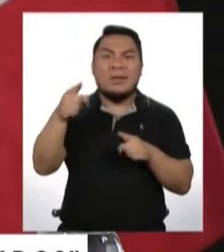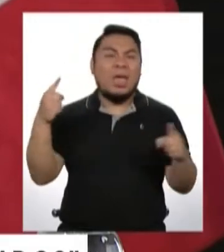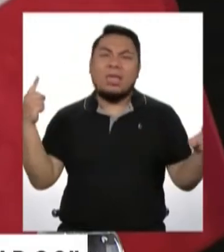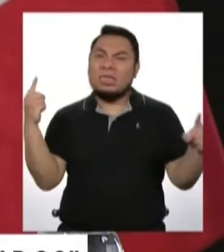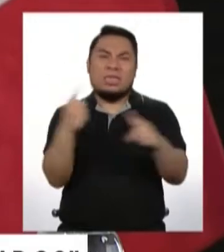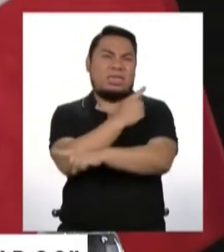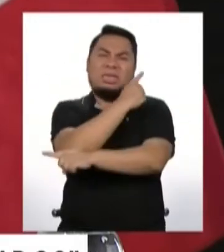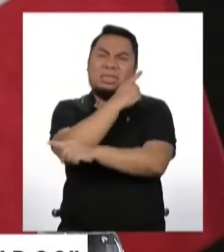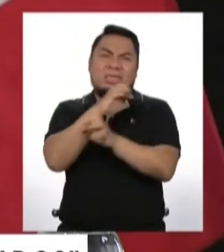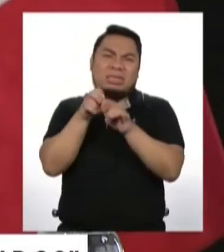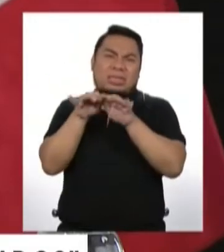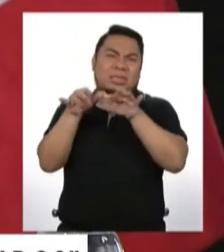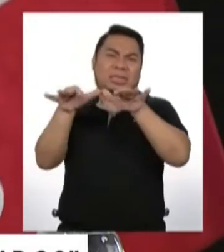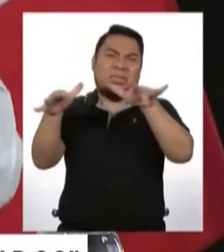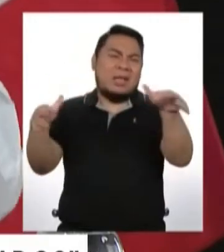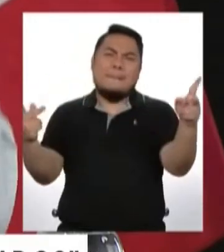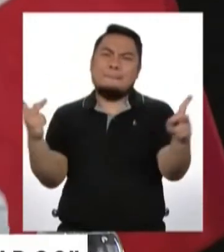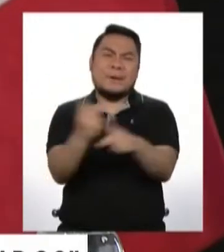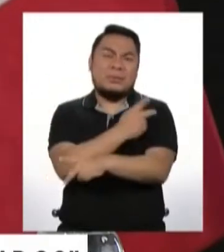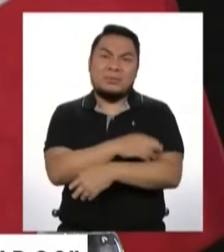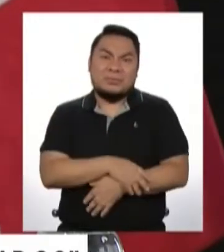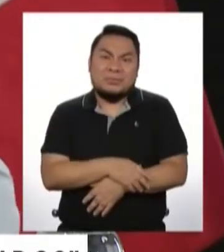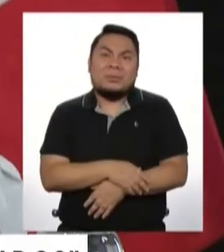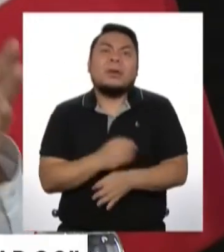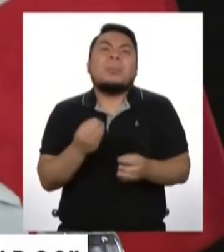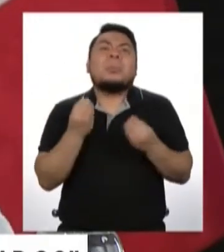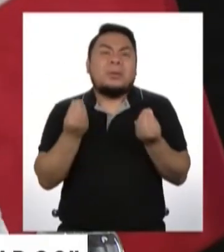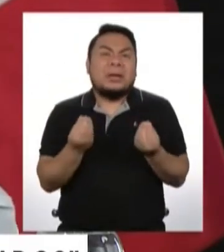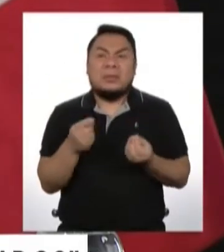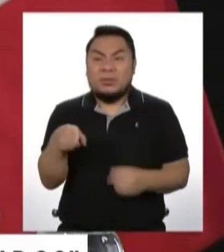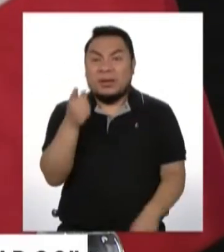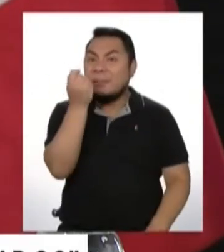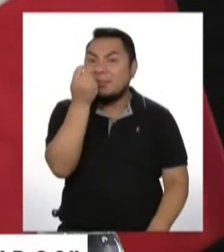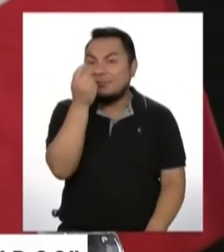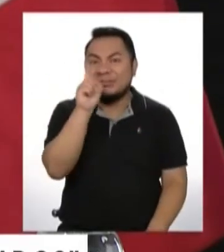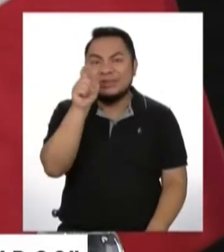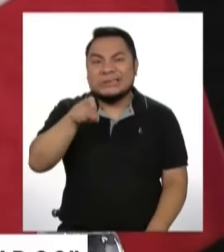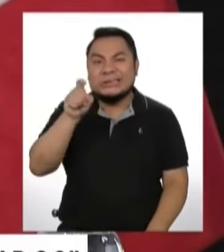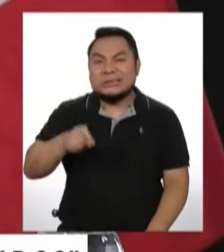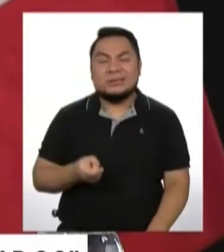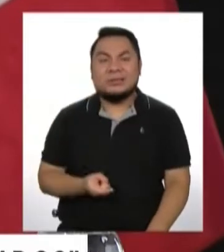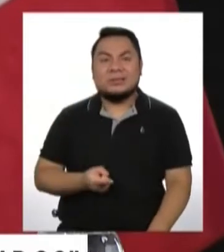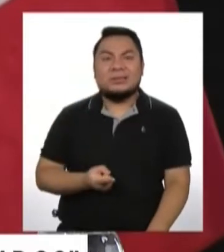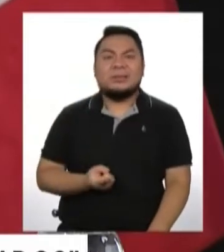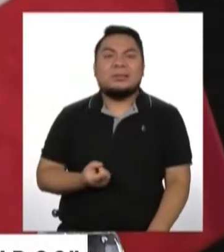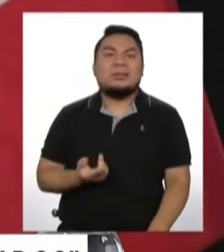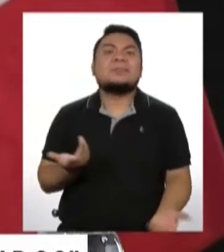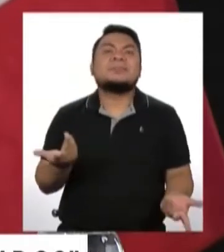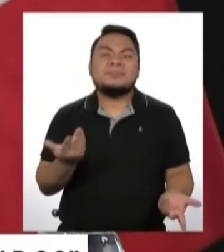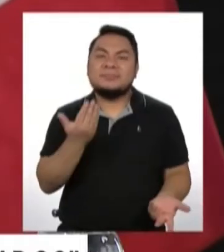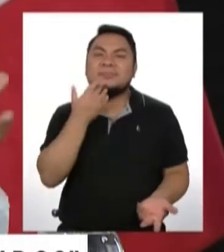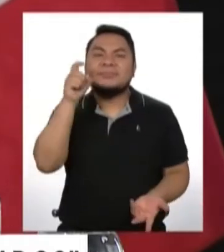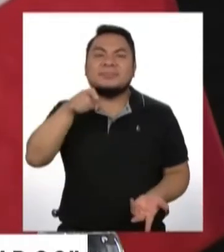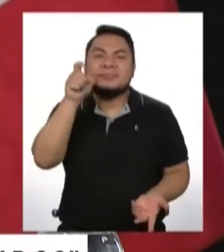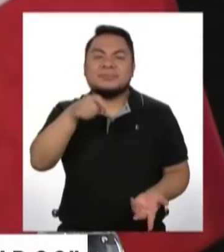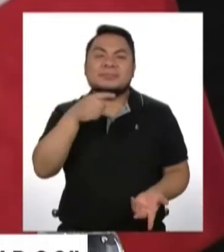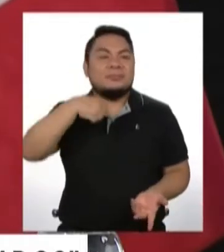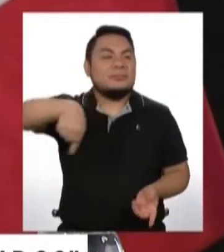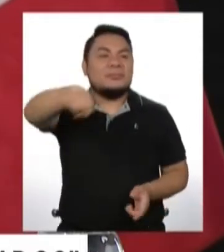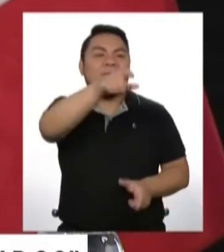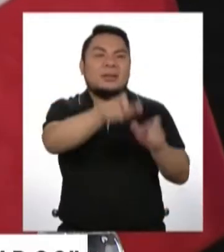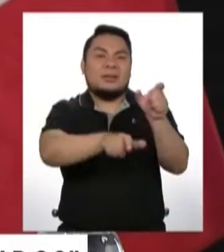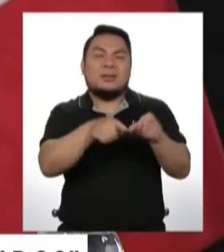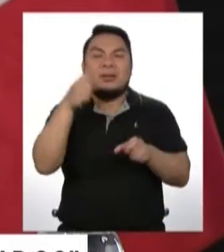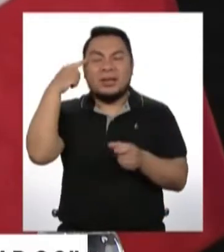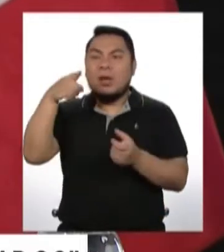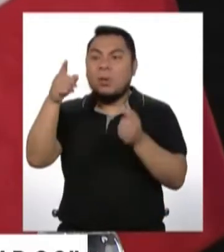económico. No es la capacidad científica que tengan para poder atender las demandas de